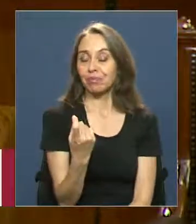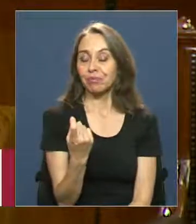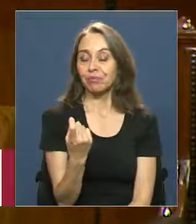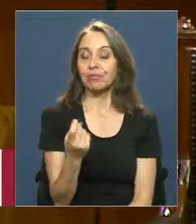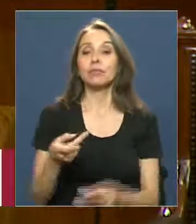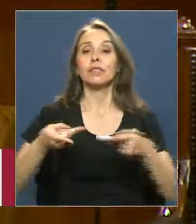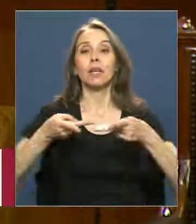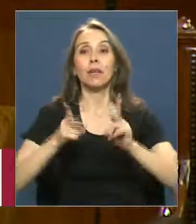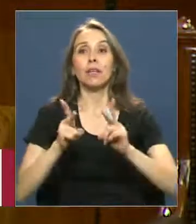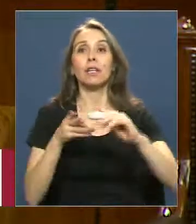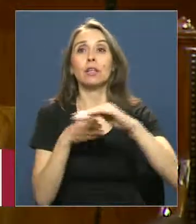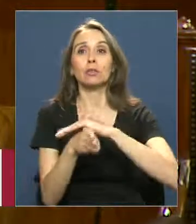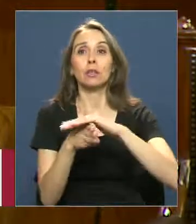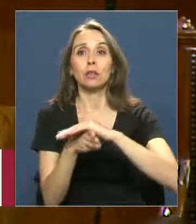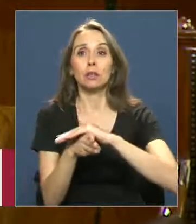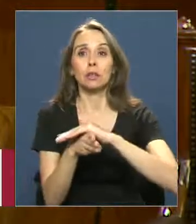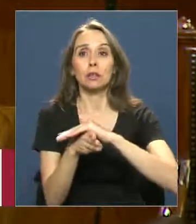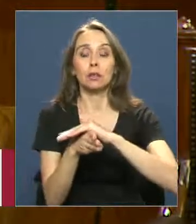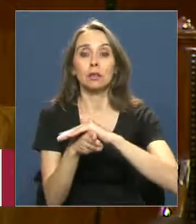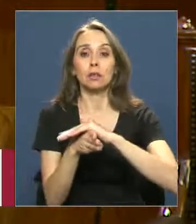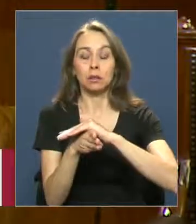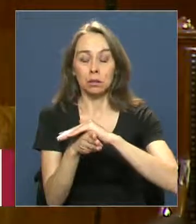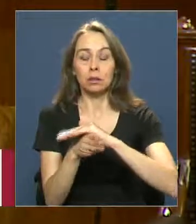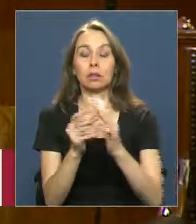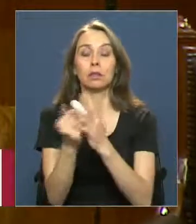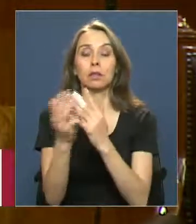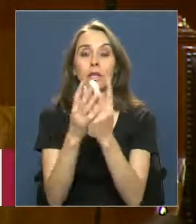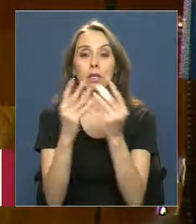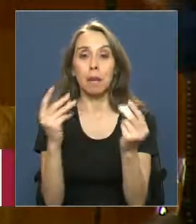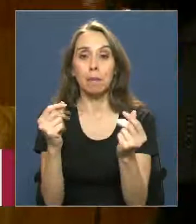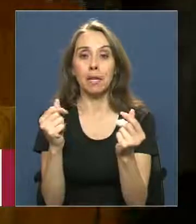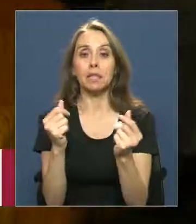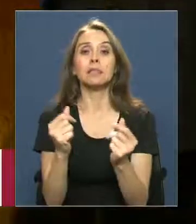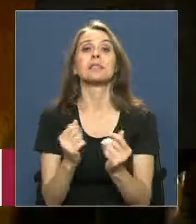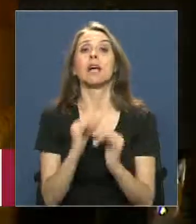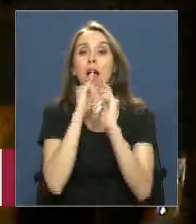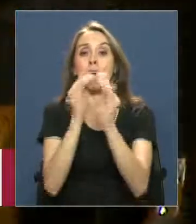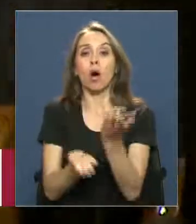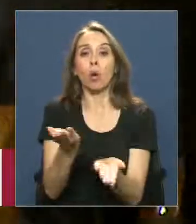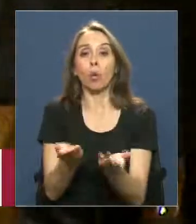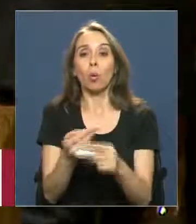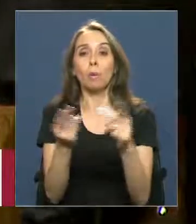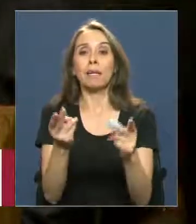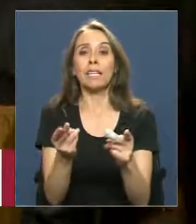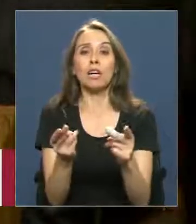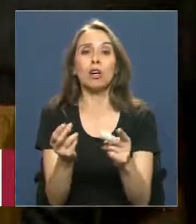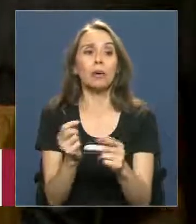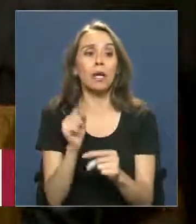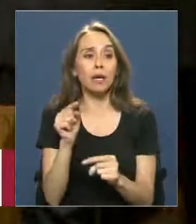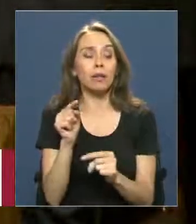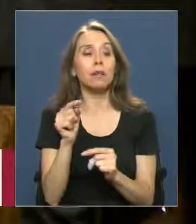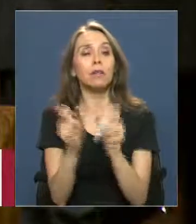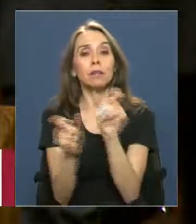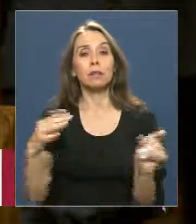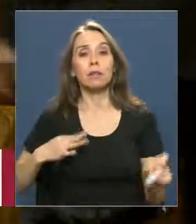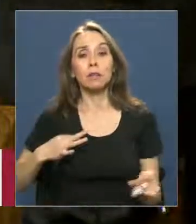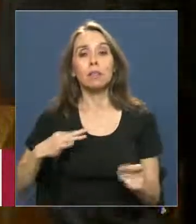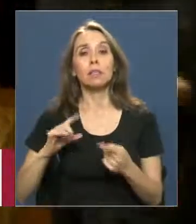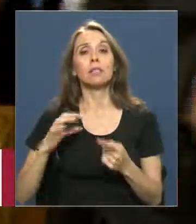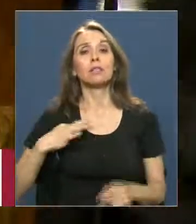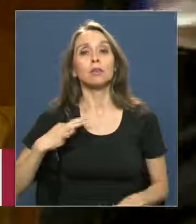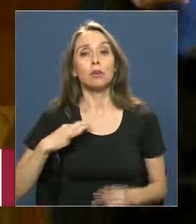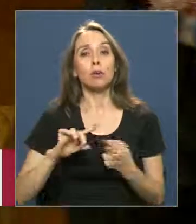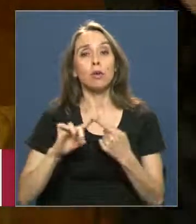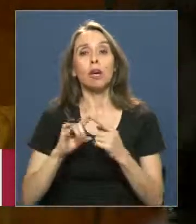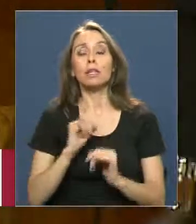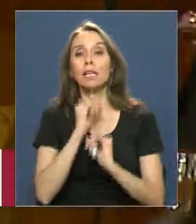el derecho al acceso a la información, la transparencia, la rendición de cuentas, la participación ciudadana y el uso de las tecnologías